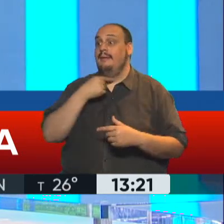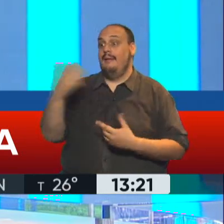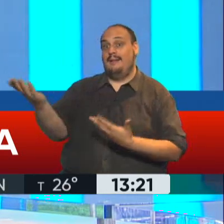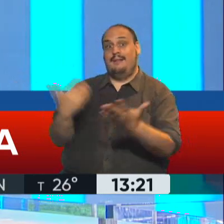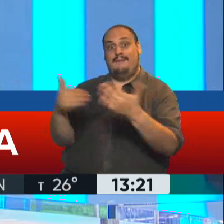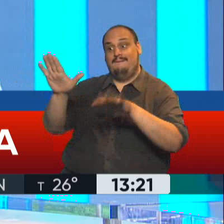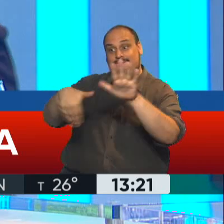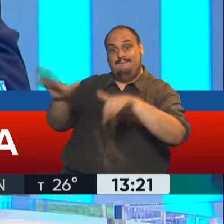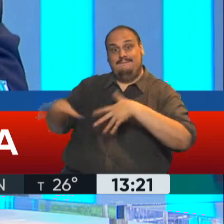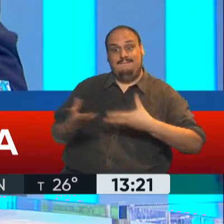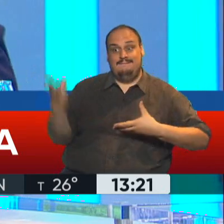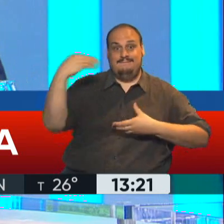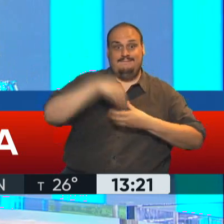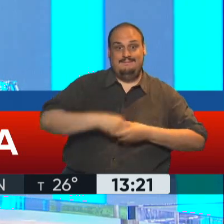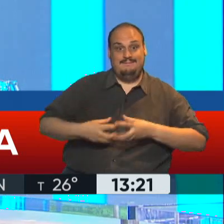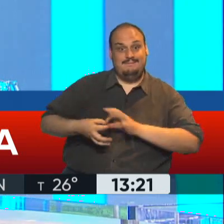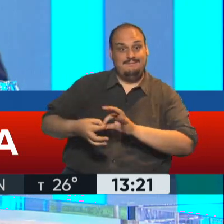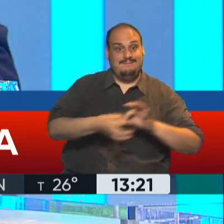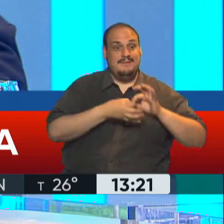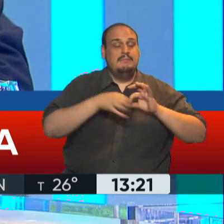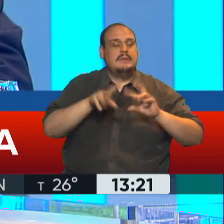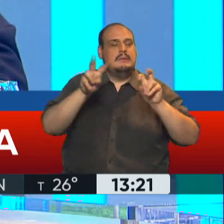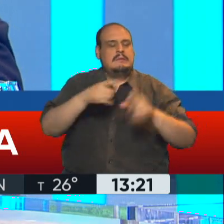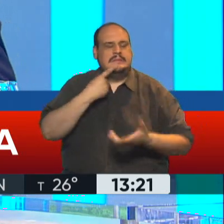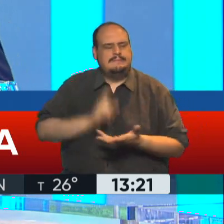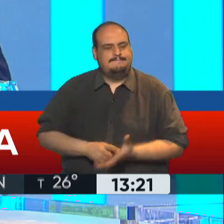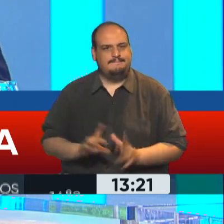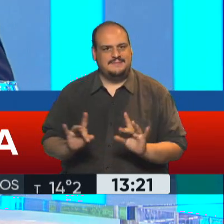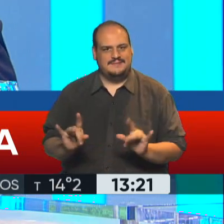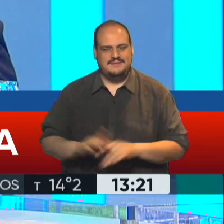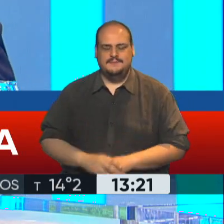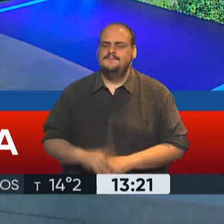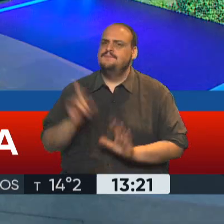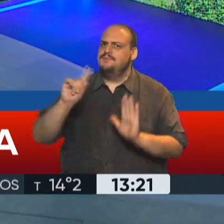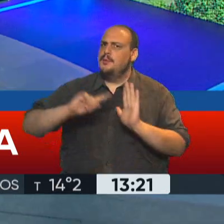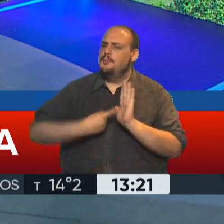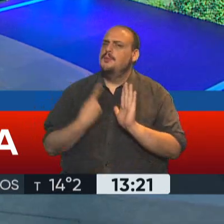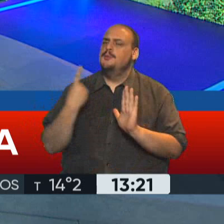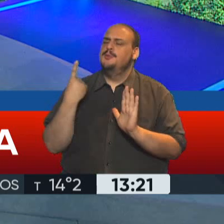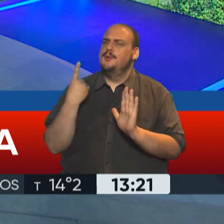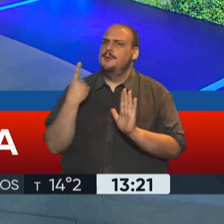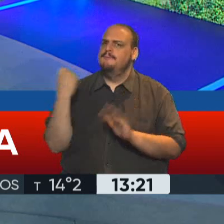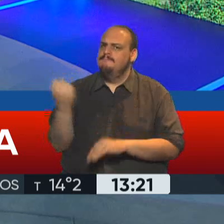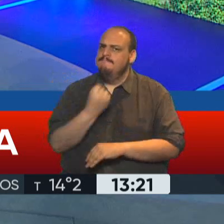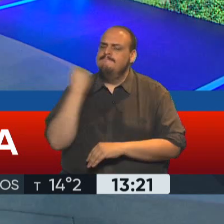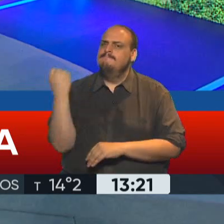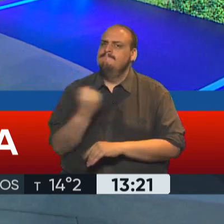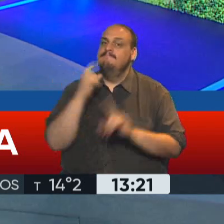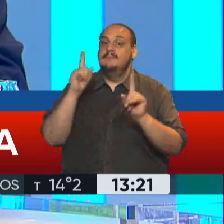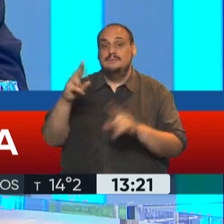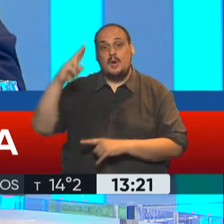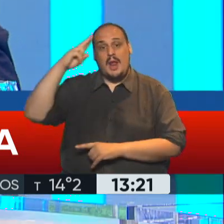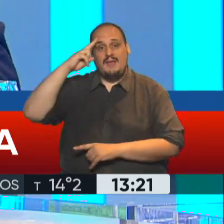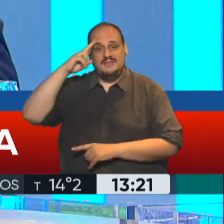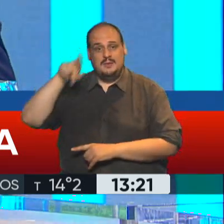después dificulta mucho las decisiones, ¿no? Y fíjate vos, un punto que tiene que ver con esto, con esta postura de Arabia Saudita,